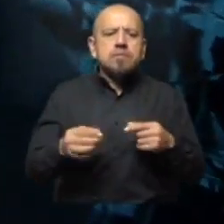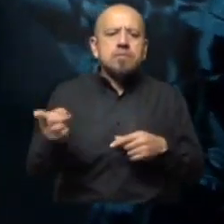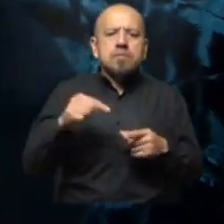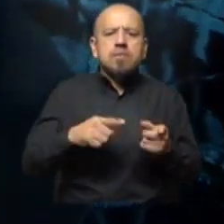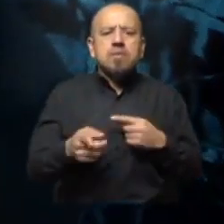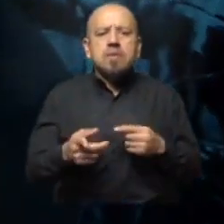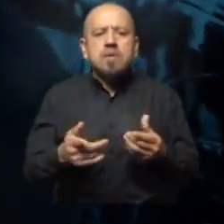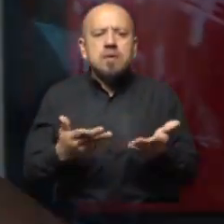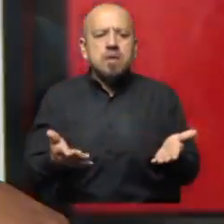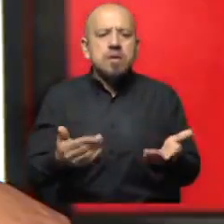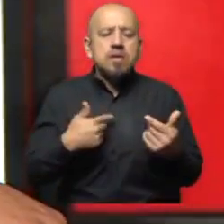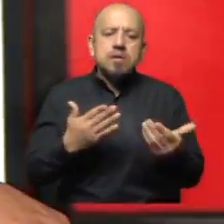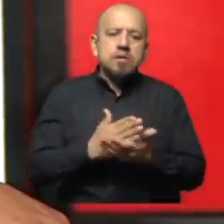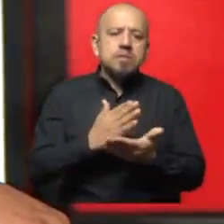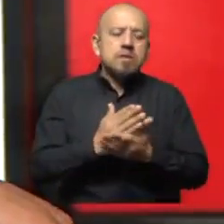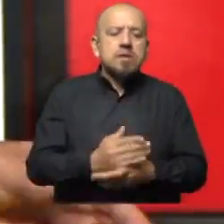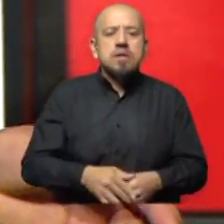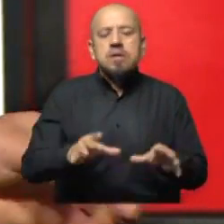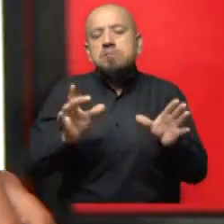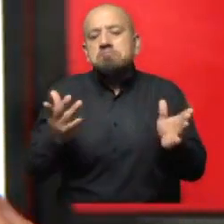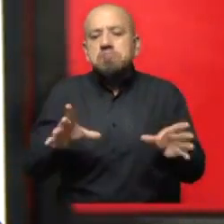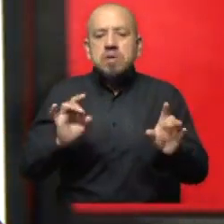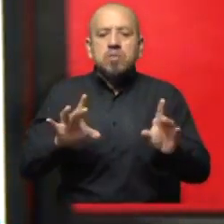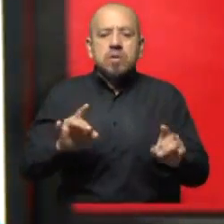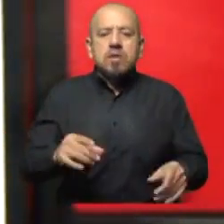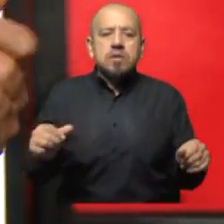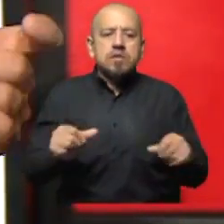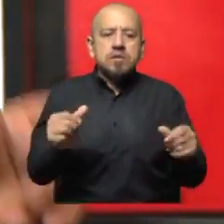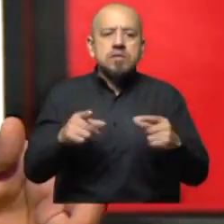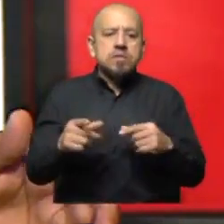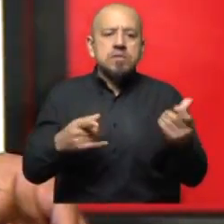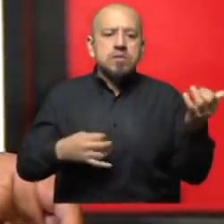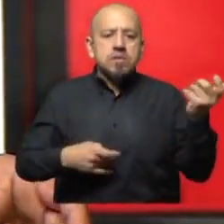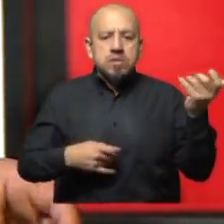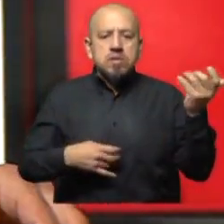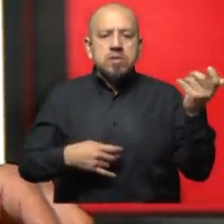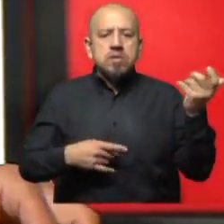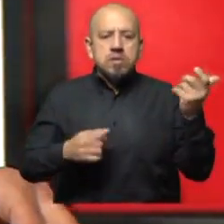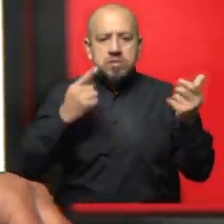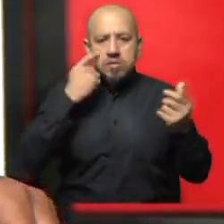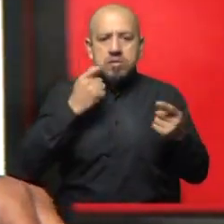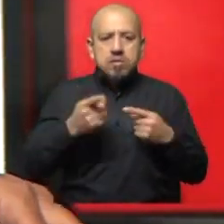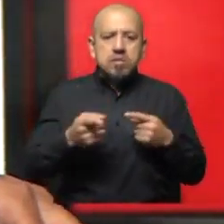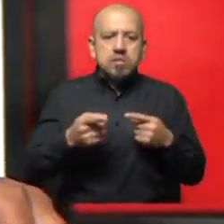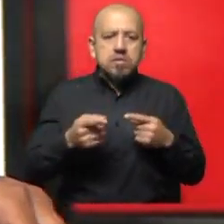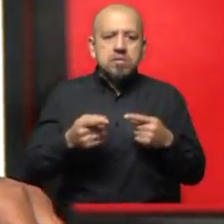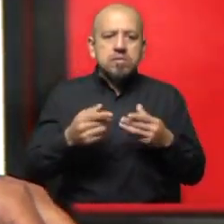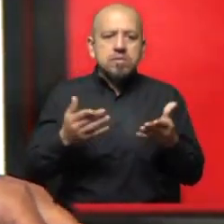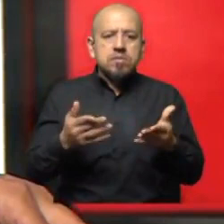pa pa pa pa pa pa como que me salía naturalmente componer y cuando empecé a tocar la guitarra me fui dando cuenta que era crear algo dicho que cuando